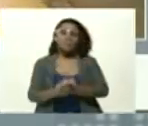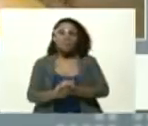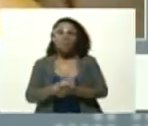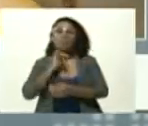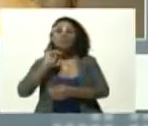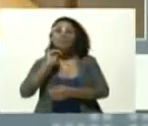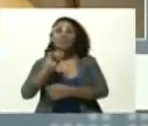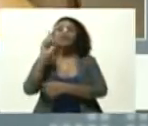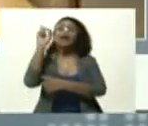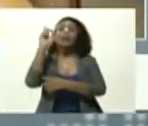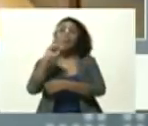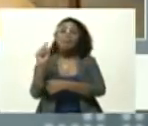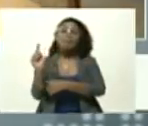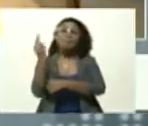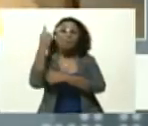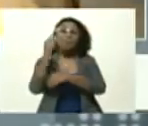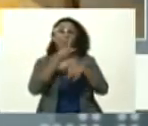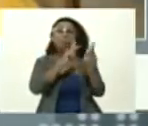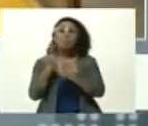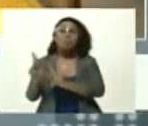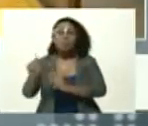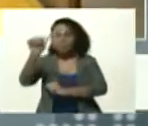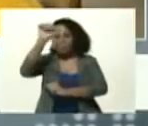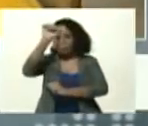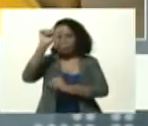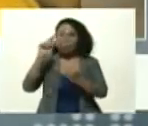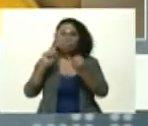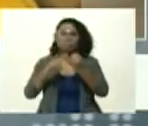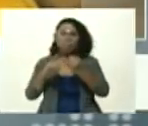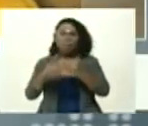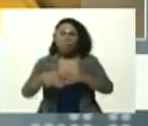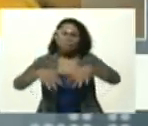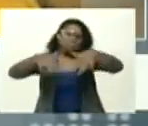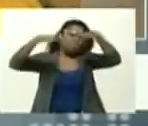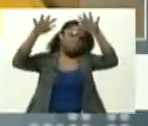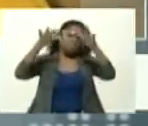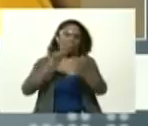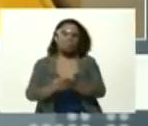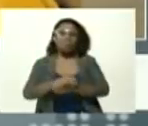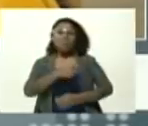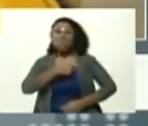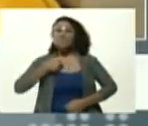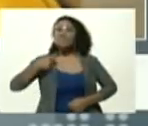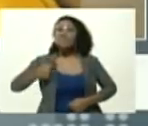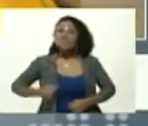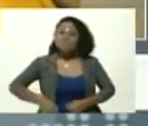Noticia también de primer orden, pum, la India, tapiado. La China,